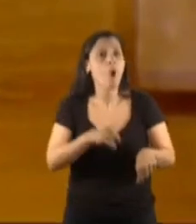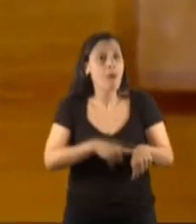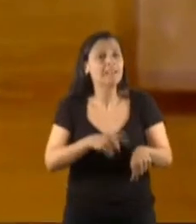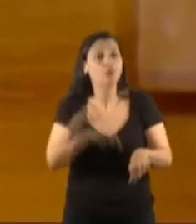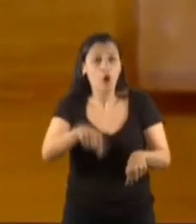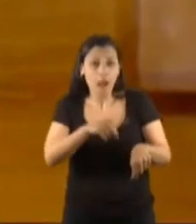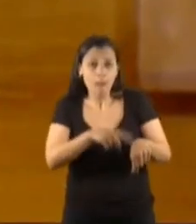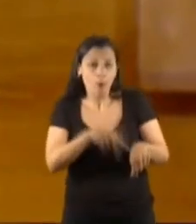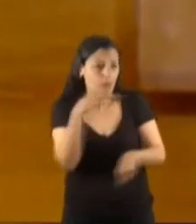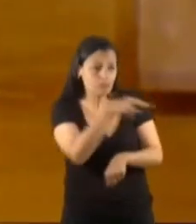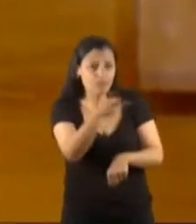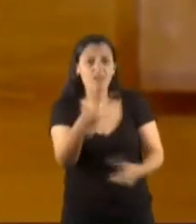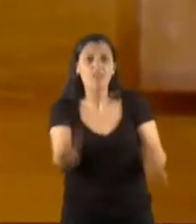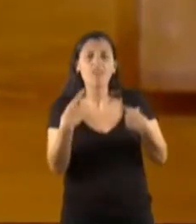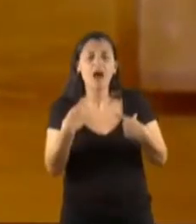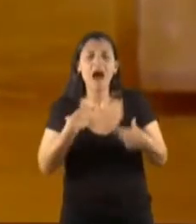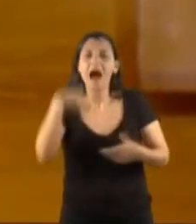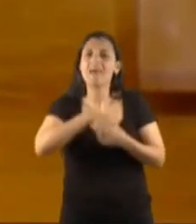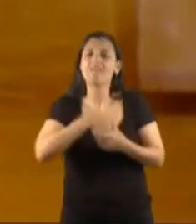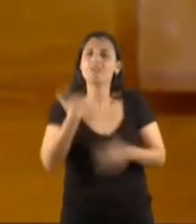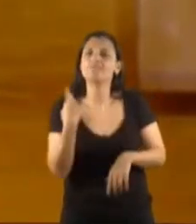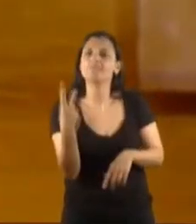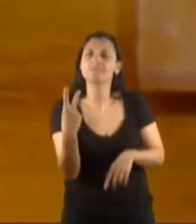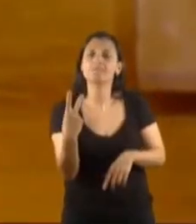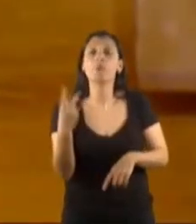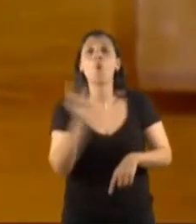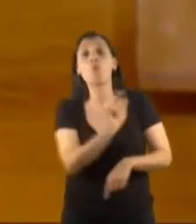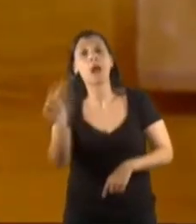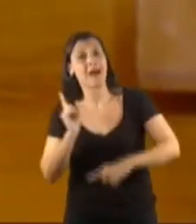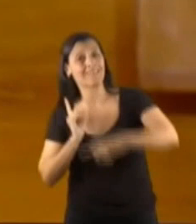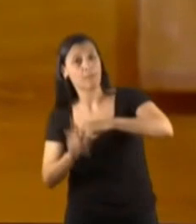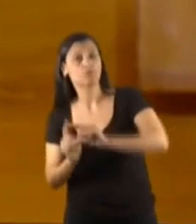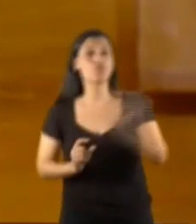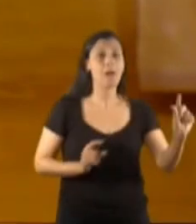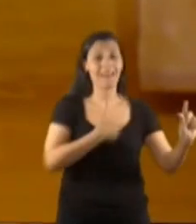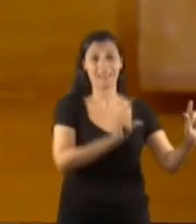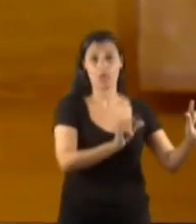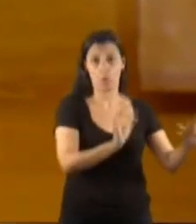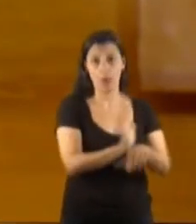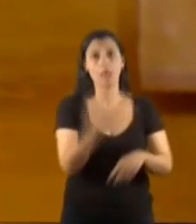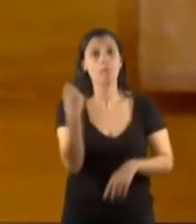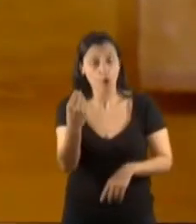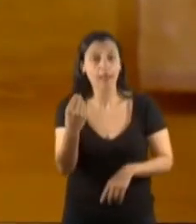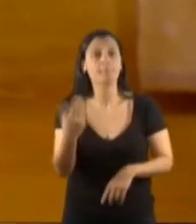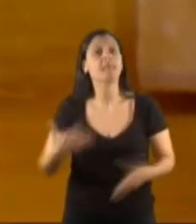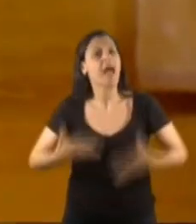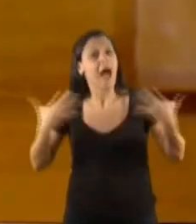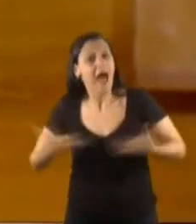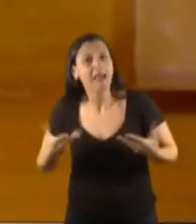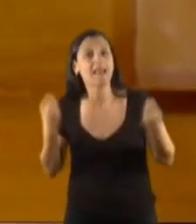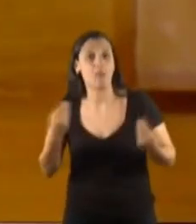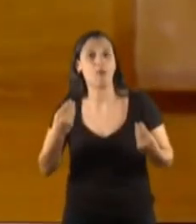o está hablando el presidente de la nación Alberto Fernández en un acto de reparación de legajos de víctimas de